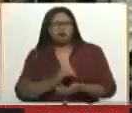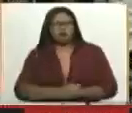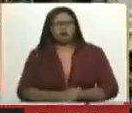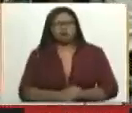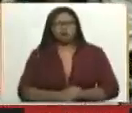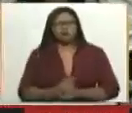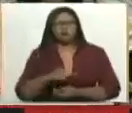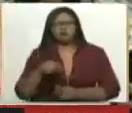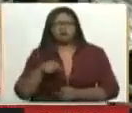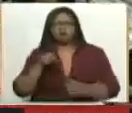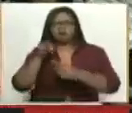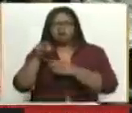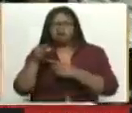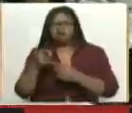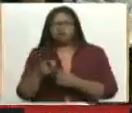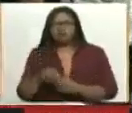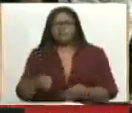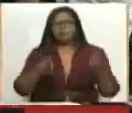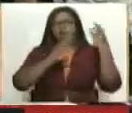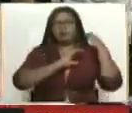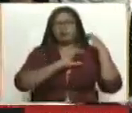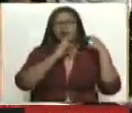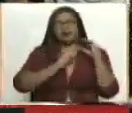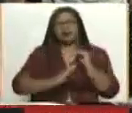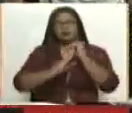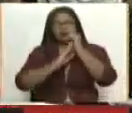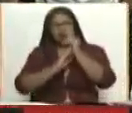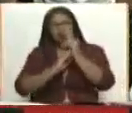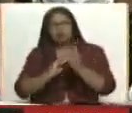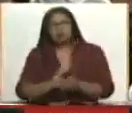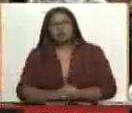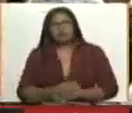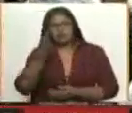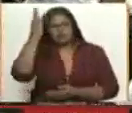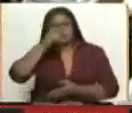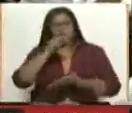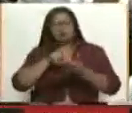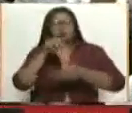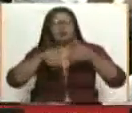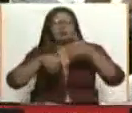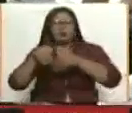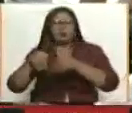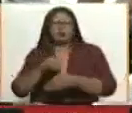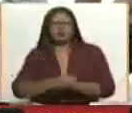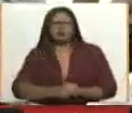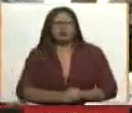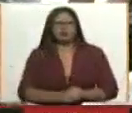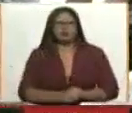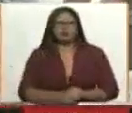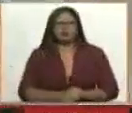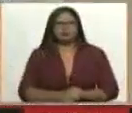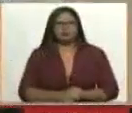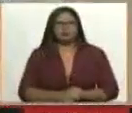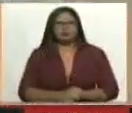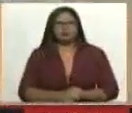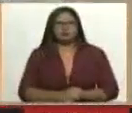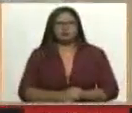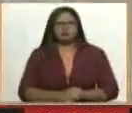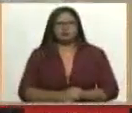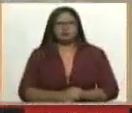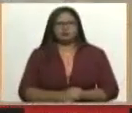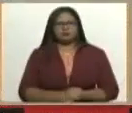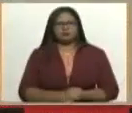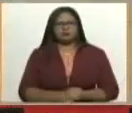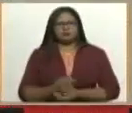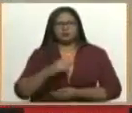fuimos designados como rectores del Consejo Nacional Electoral por parte de